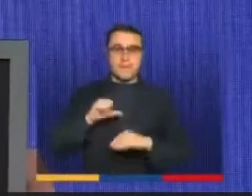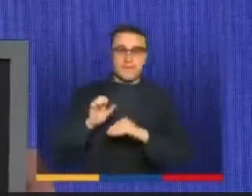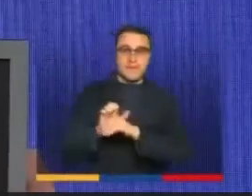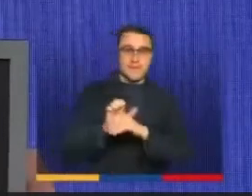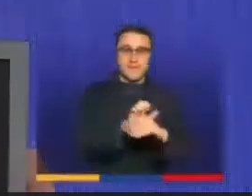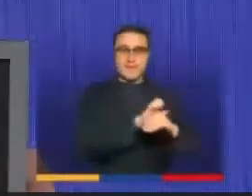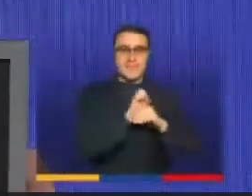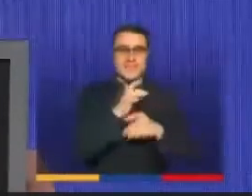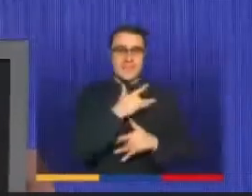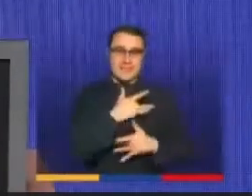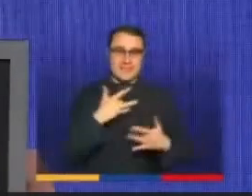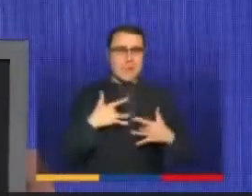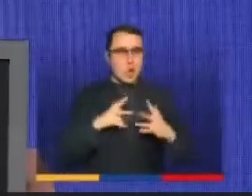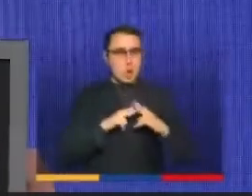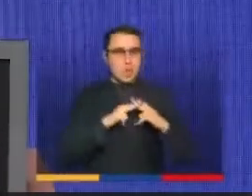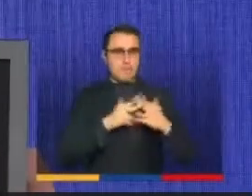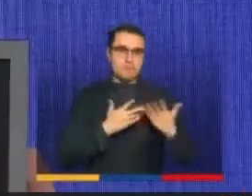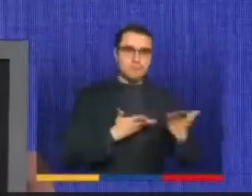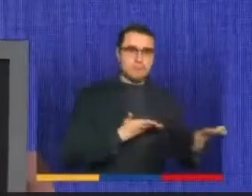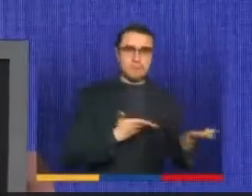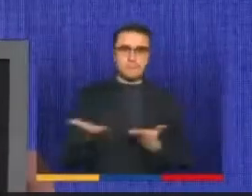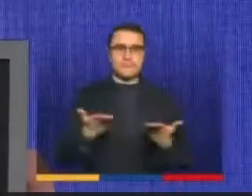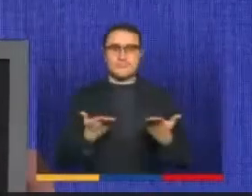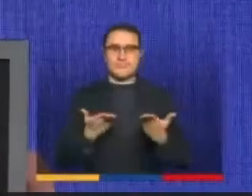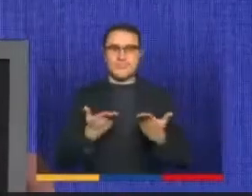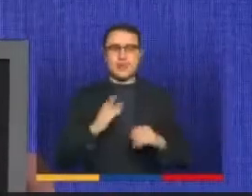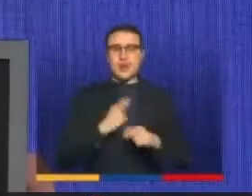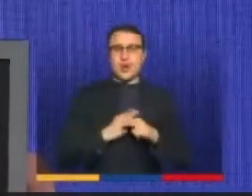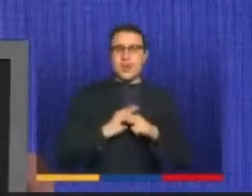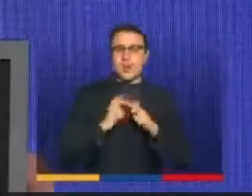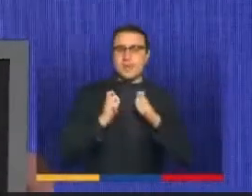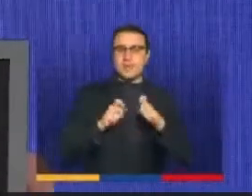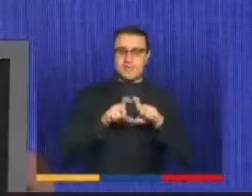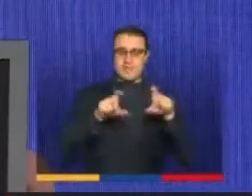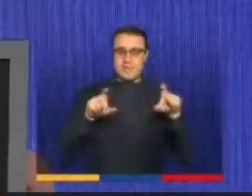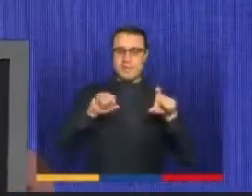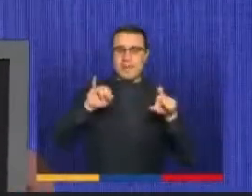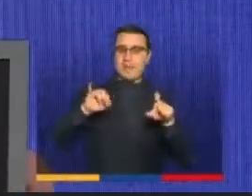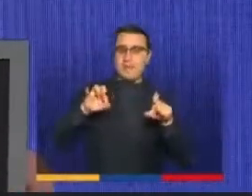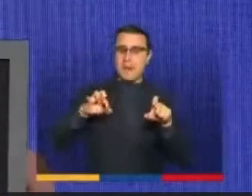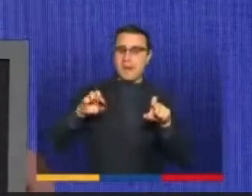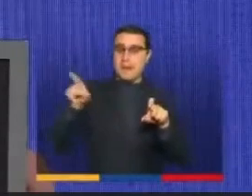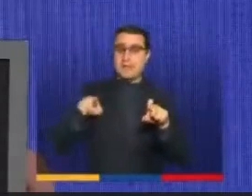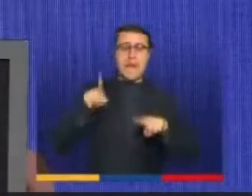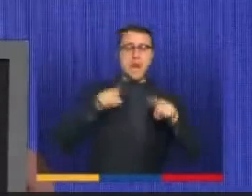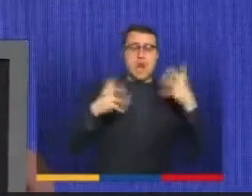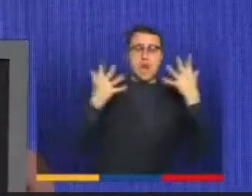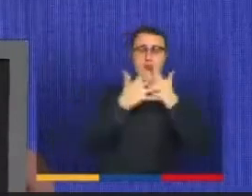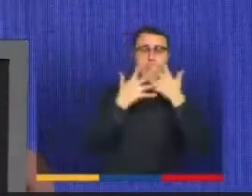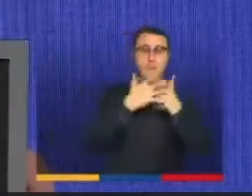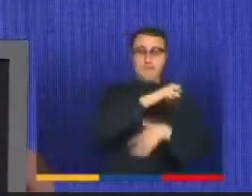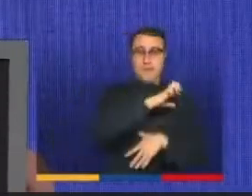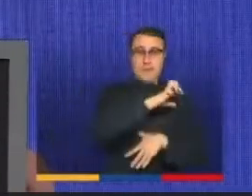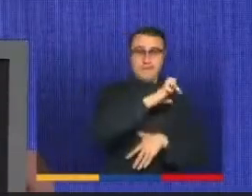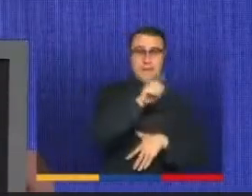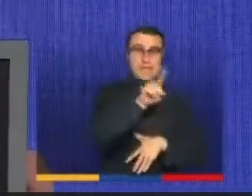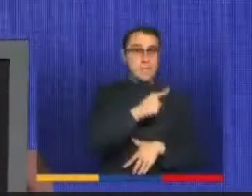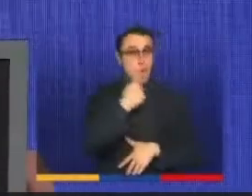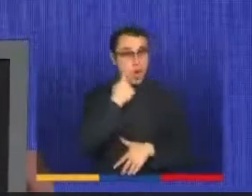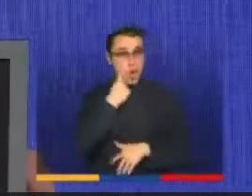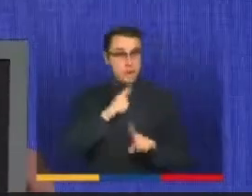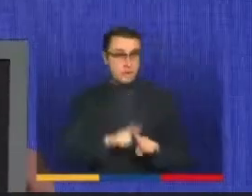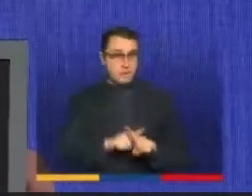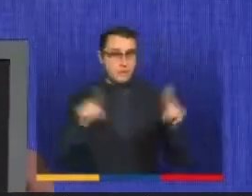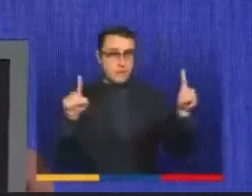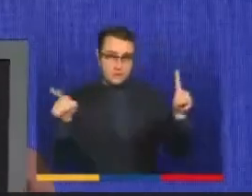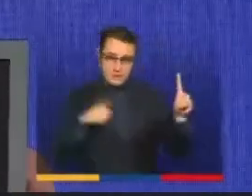salud prestadoras, esas IPS, que la gente confunde con las EPS, que den